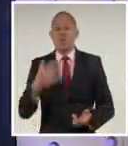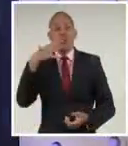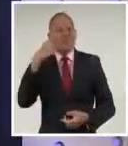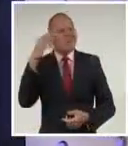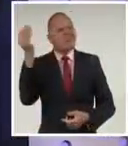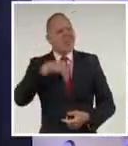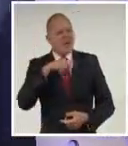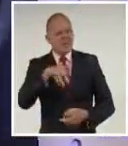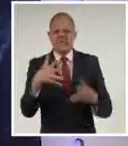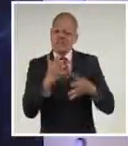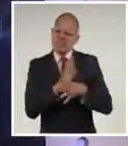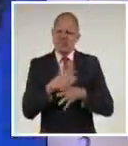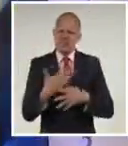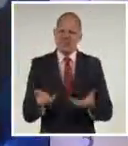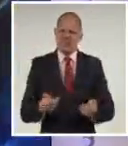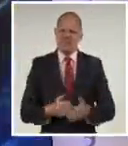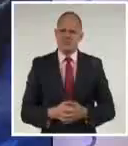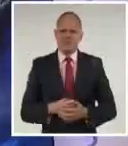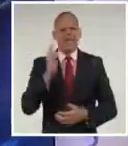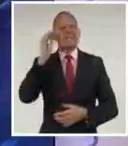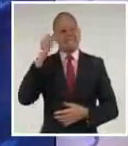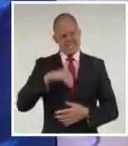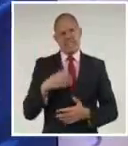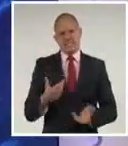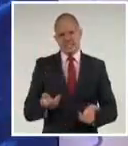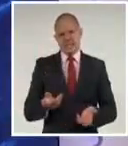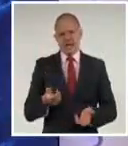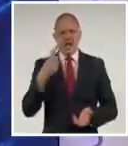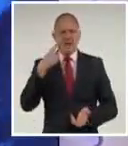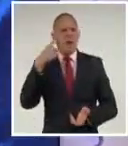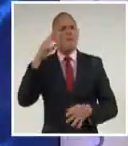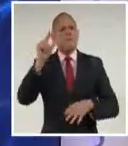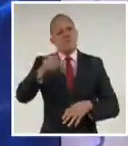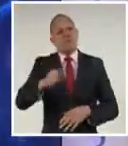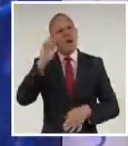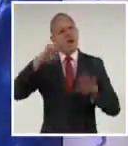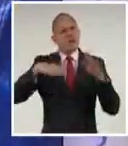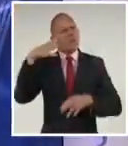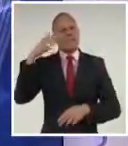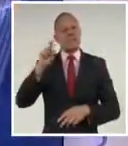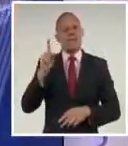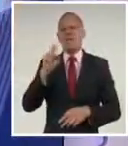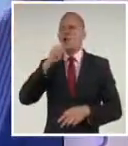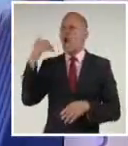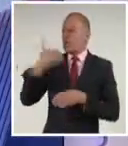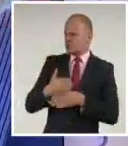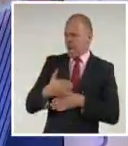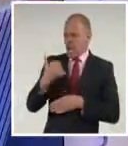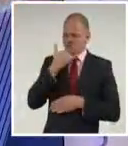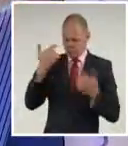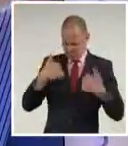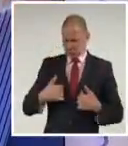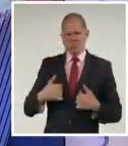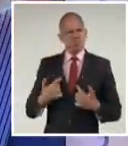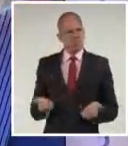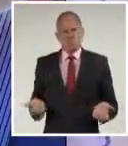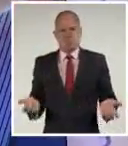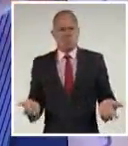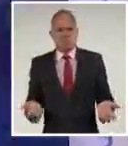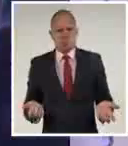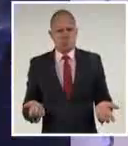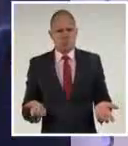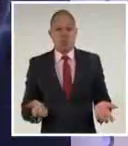que ver el bloqueo con nuestra vida. Saber comunicar una cosa con la otra yo creo que es un desafío que tenemos las personas que nos dedicamos a la comunicación, ¿Tal cual?